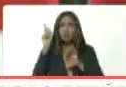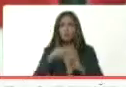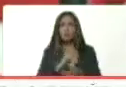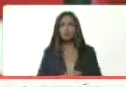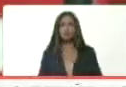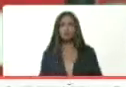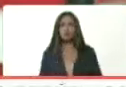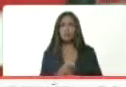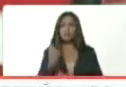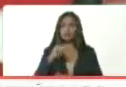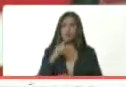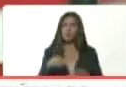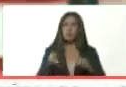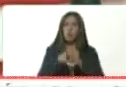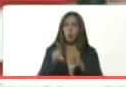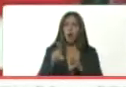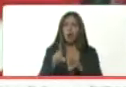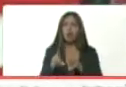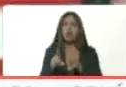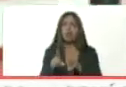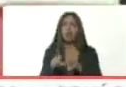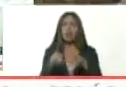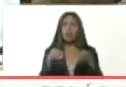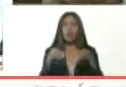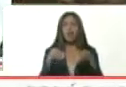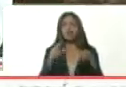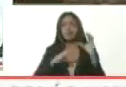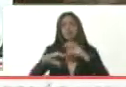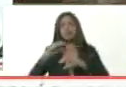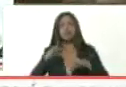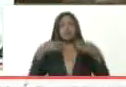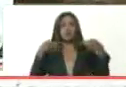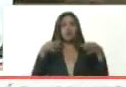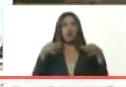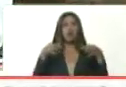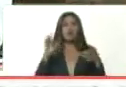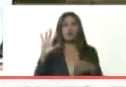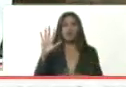y tenemos nuestro libro de ciencias naturales de quinto grado